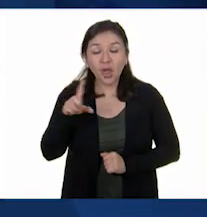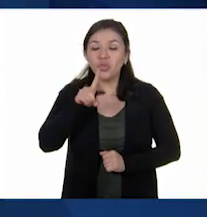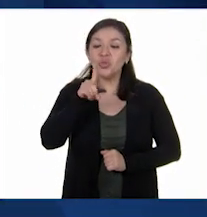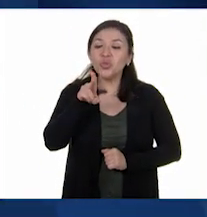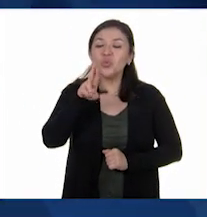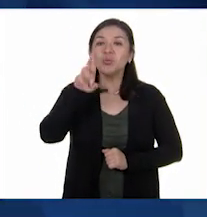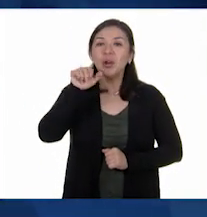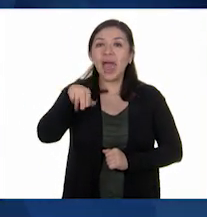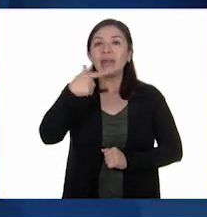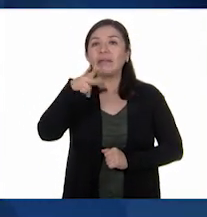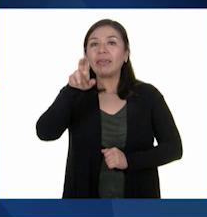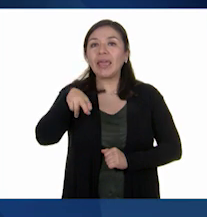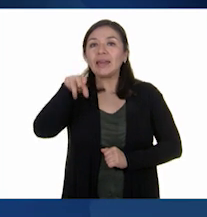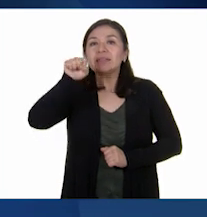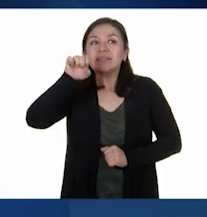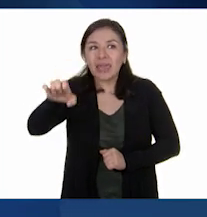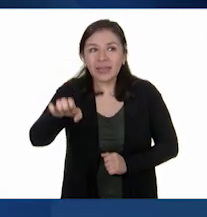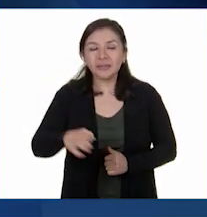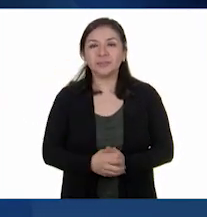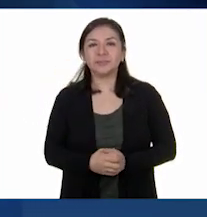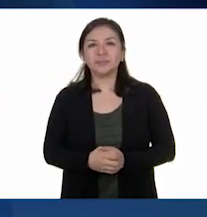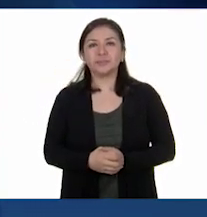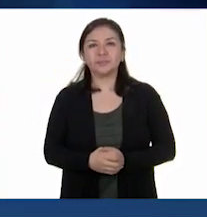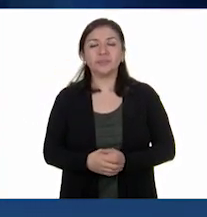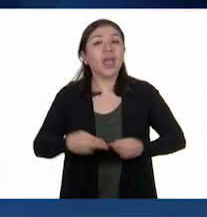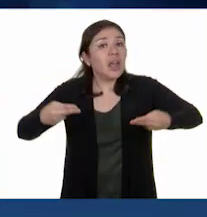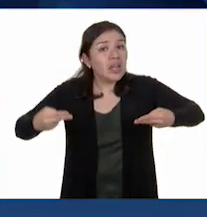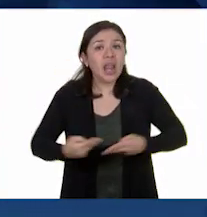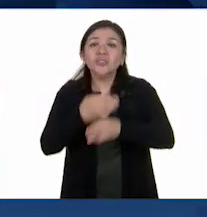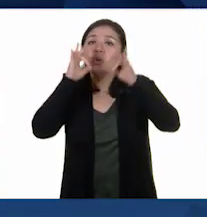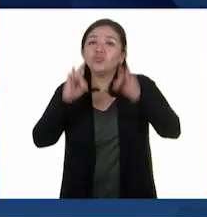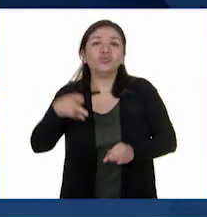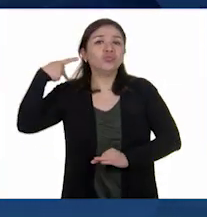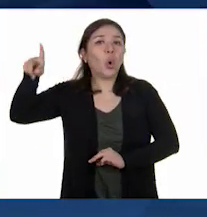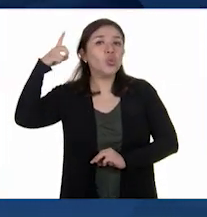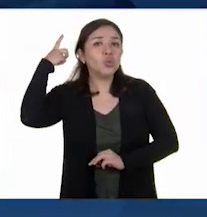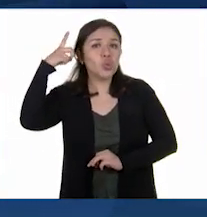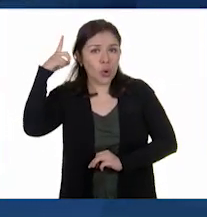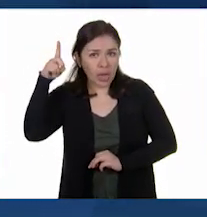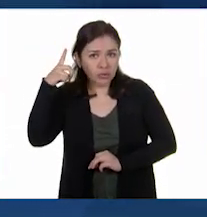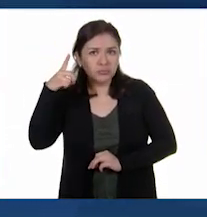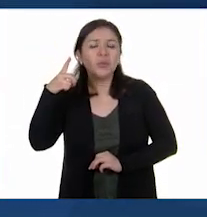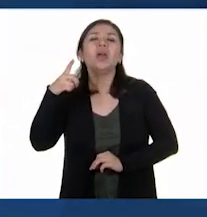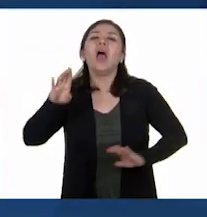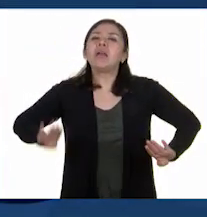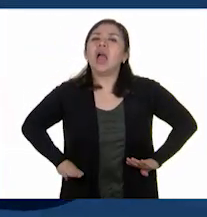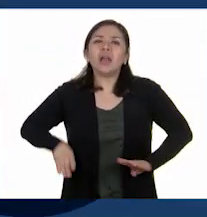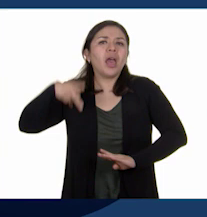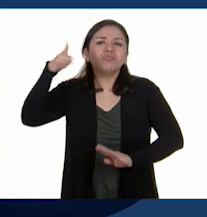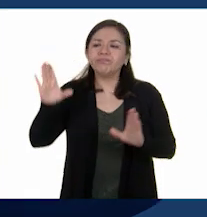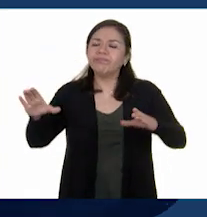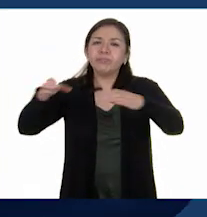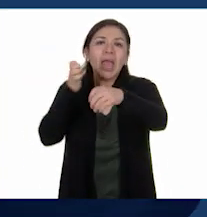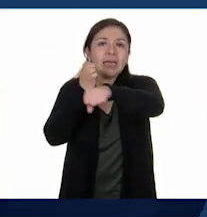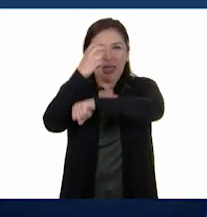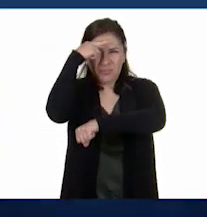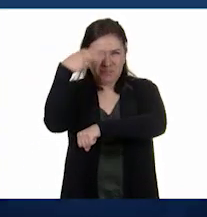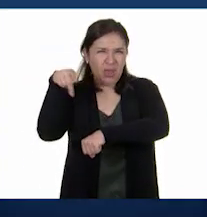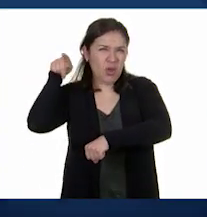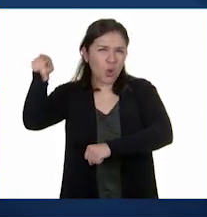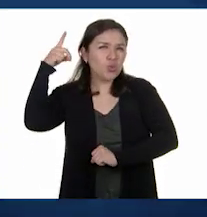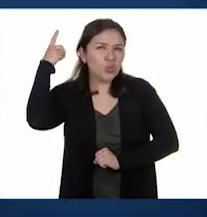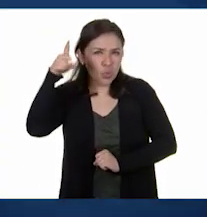Duranguense. Vamos a comenzar con esa. Natural de Durango, perteneciente o relativo a este estado de México o a su